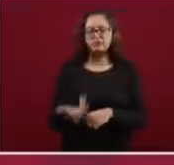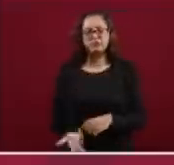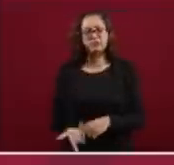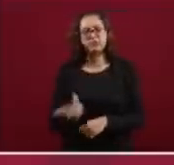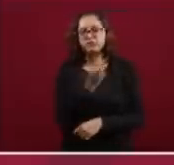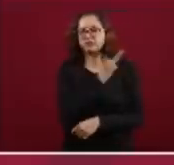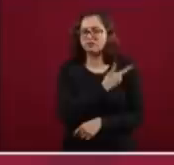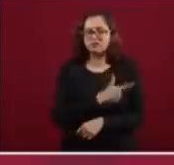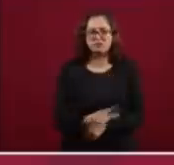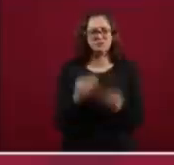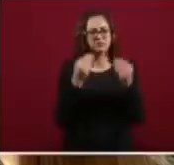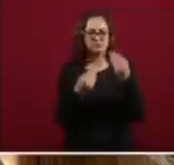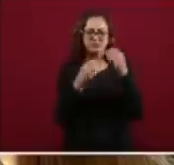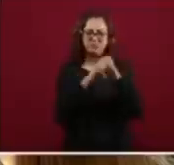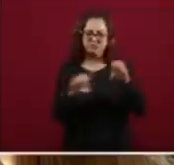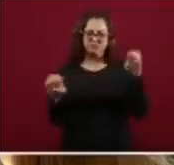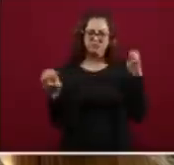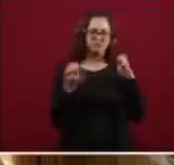gusta